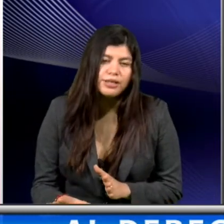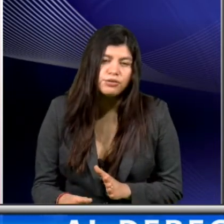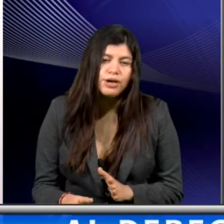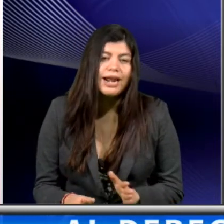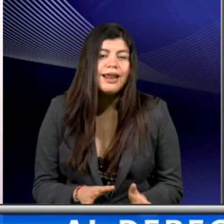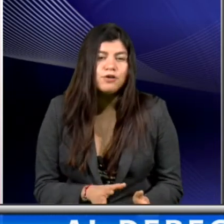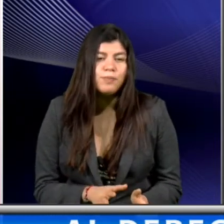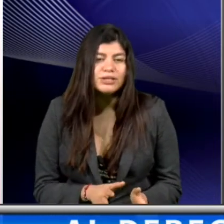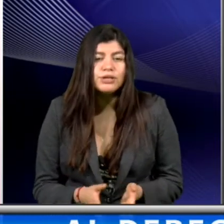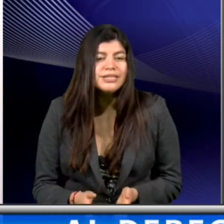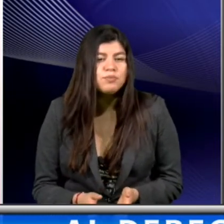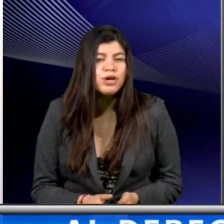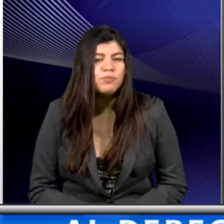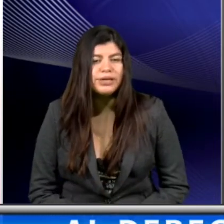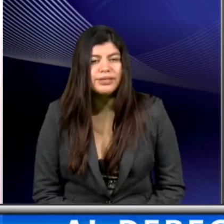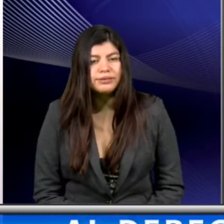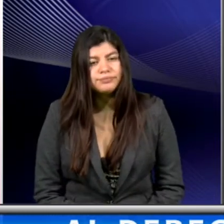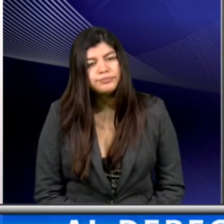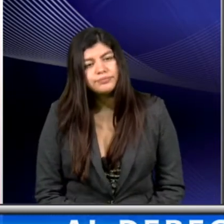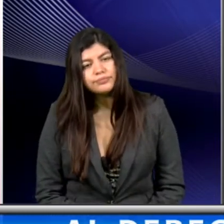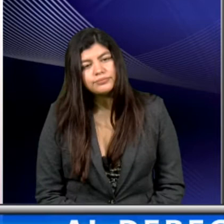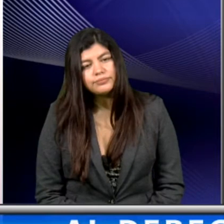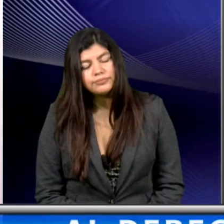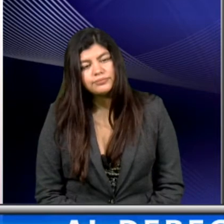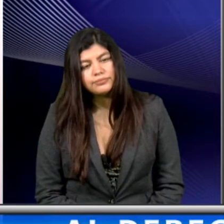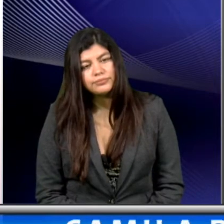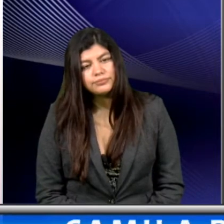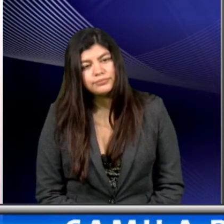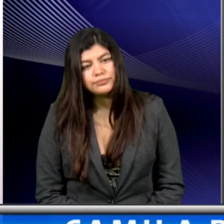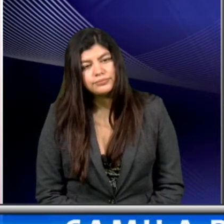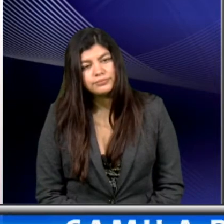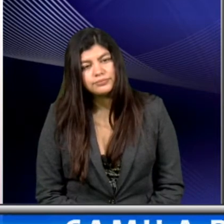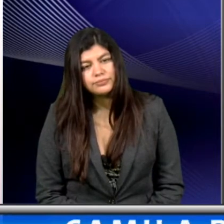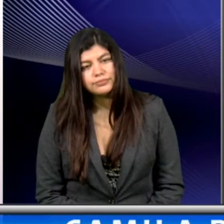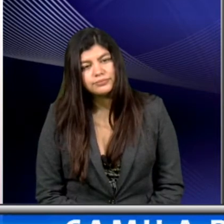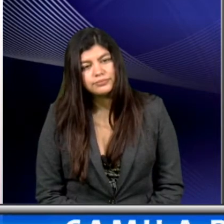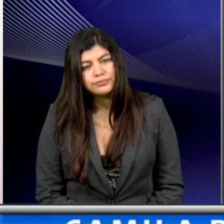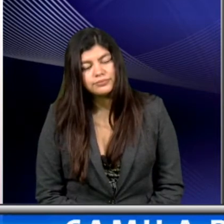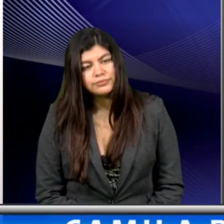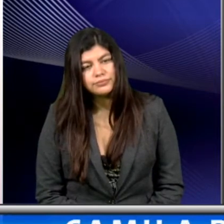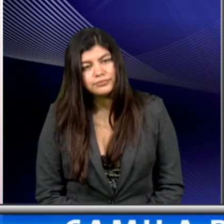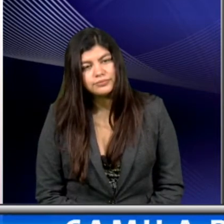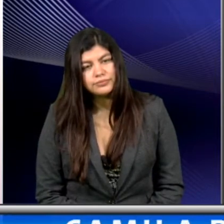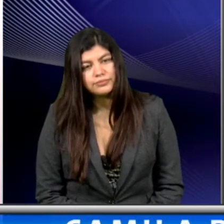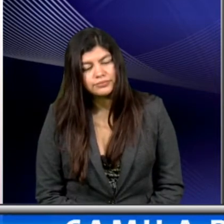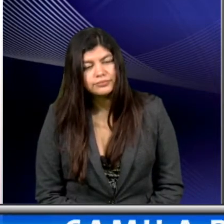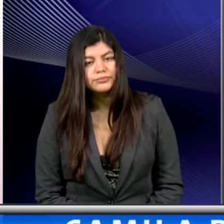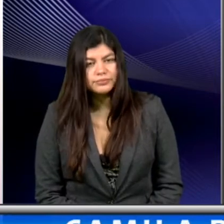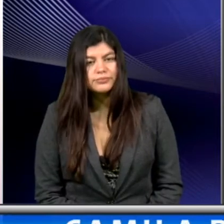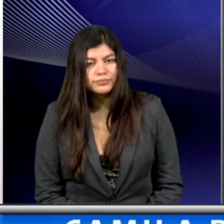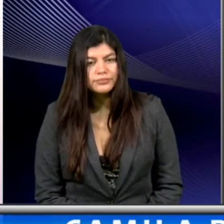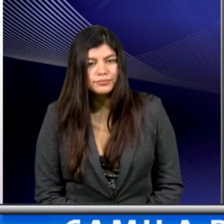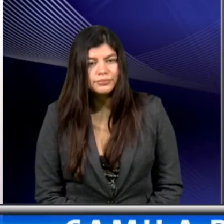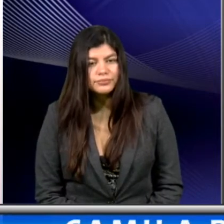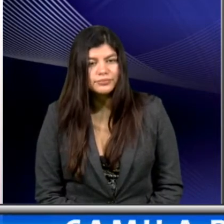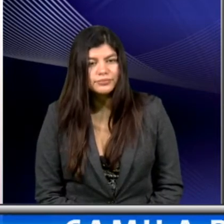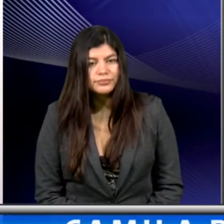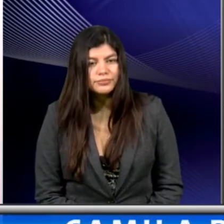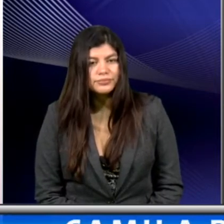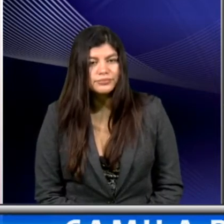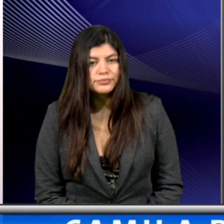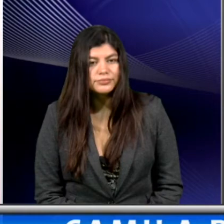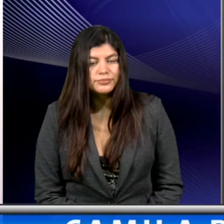en un ratito, a largo plazo, ¿en qué se puede convertir? Bueno, depende, los efectos de cada sustancia va a